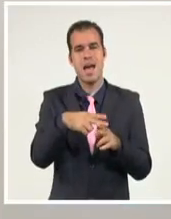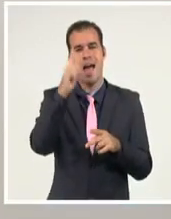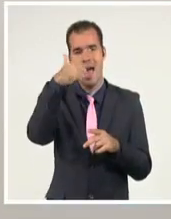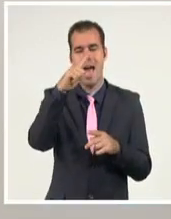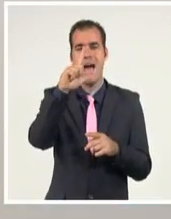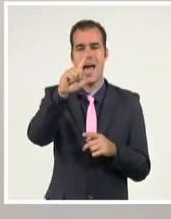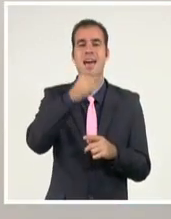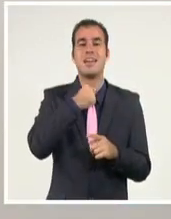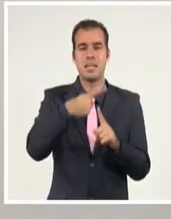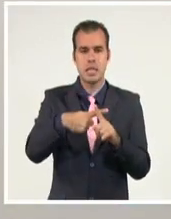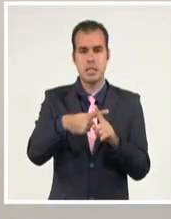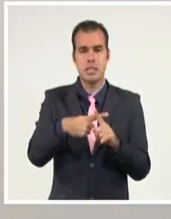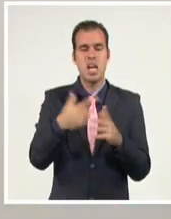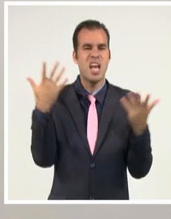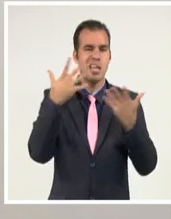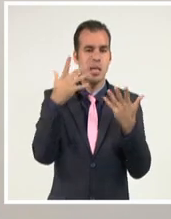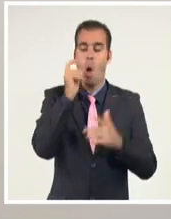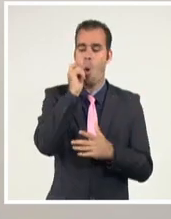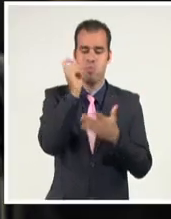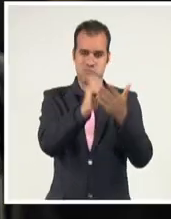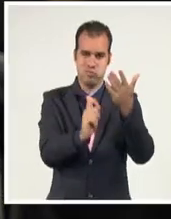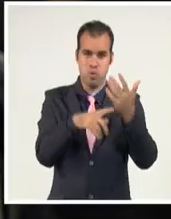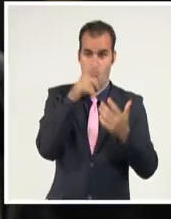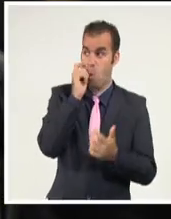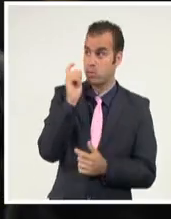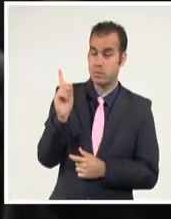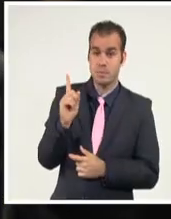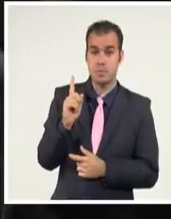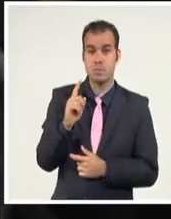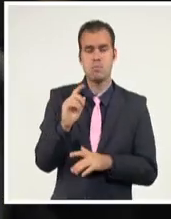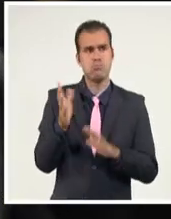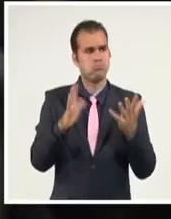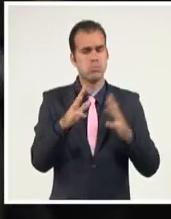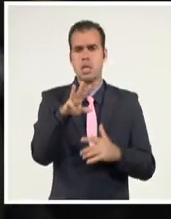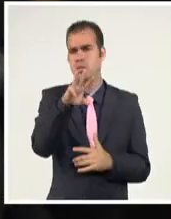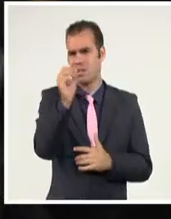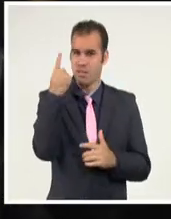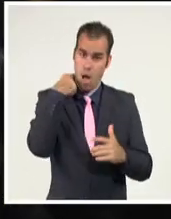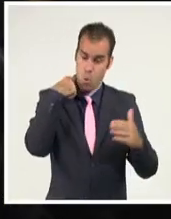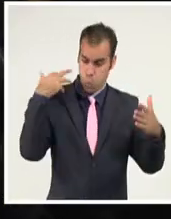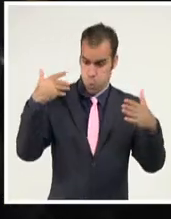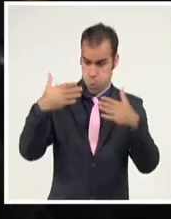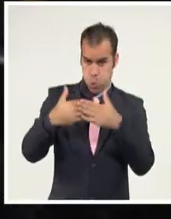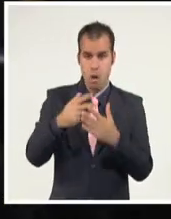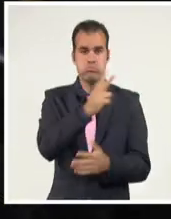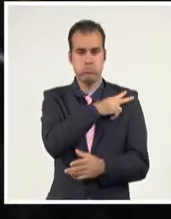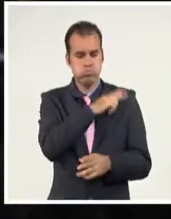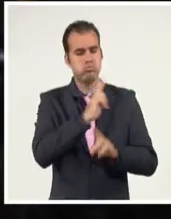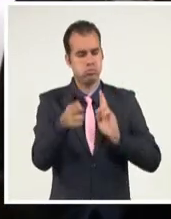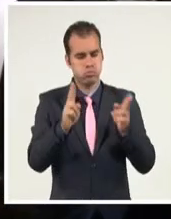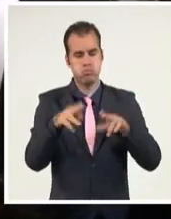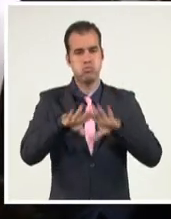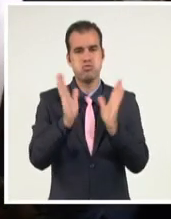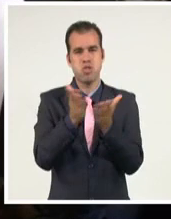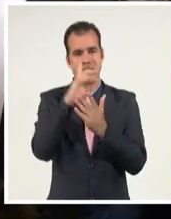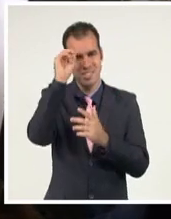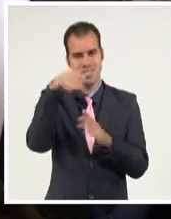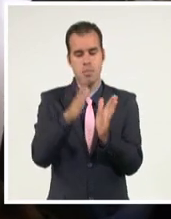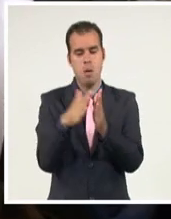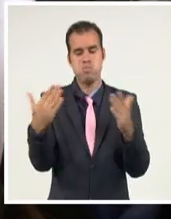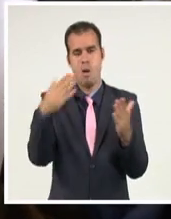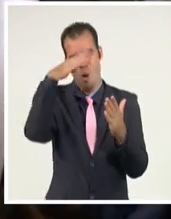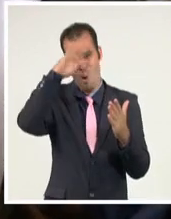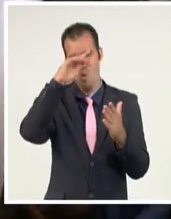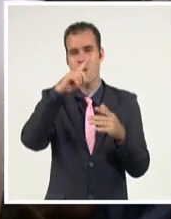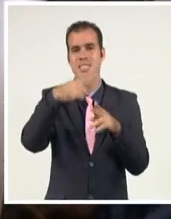edición recayó en el escritor Norberto Codina, quien desde hace más de 30 años dirige La Gaceta de Cuba. Por último, el premio